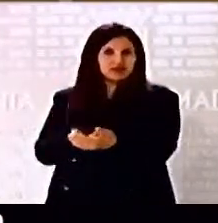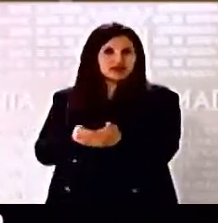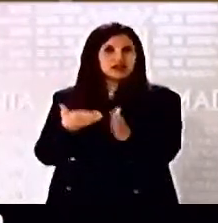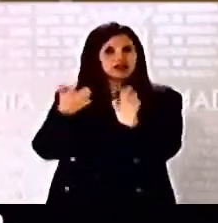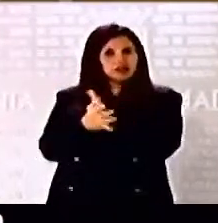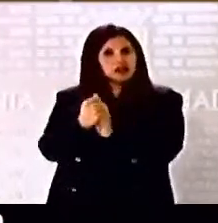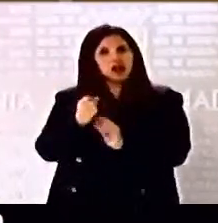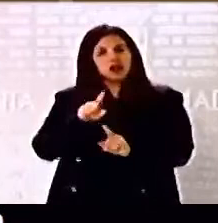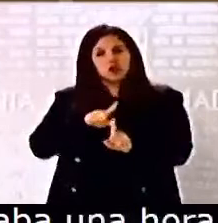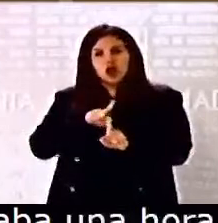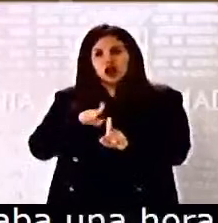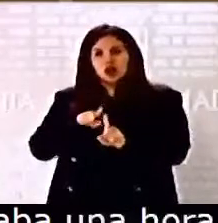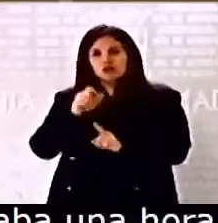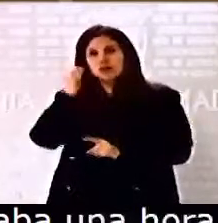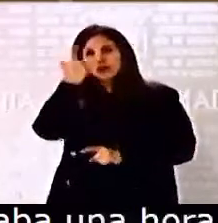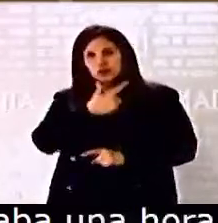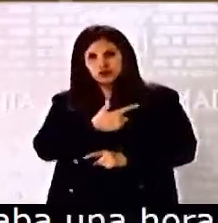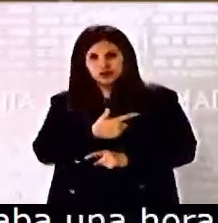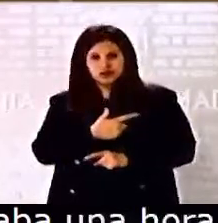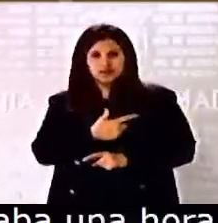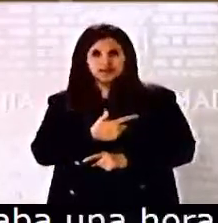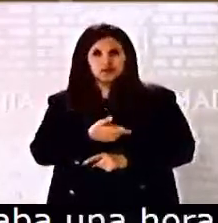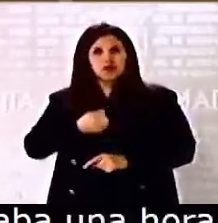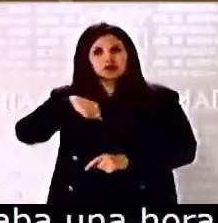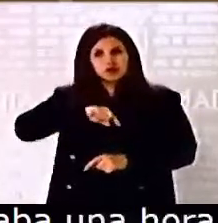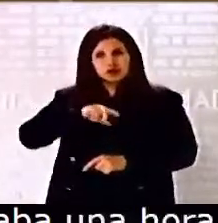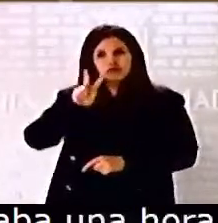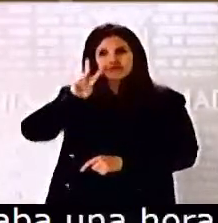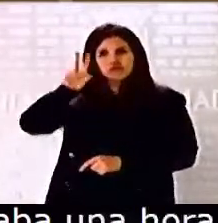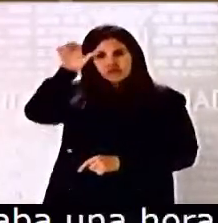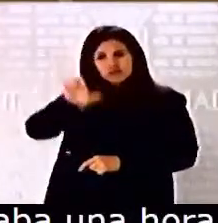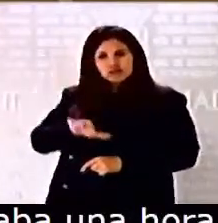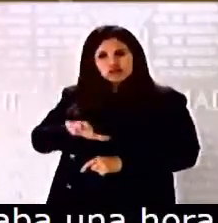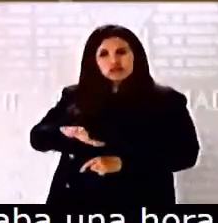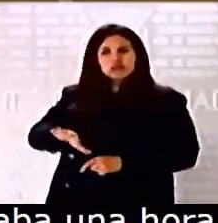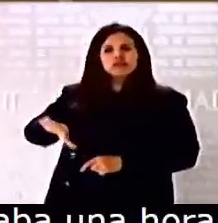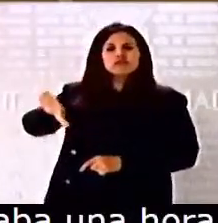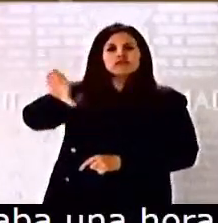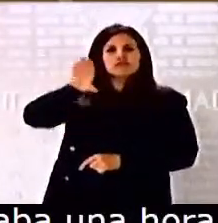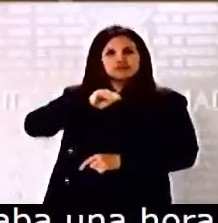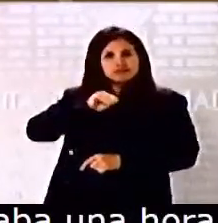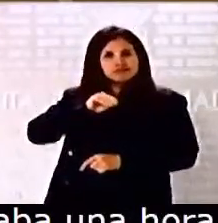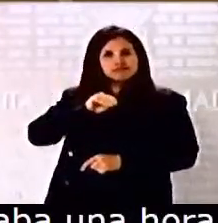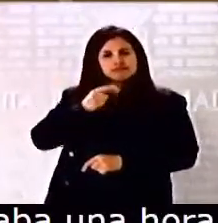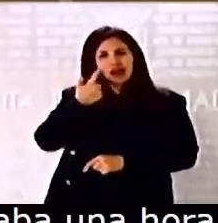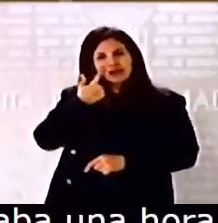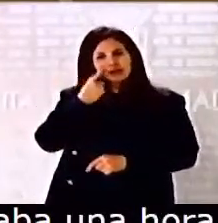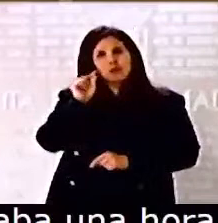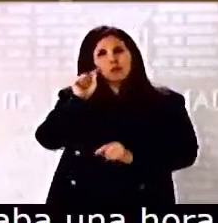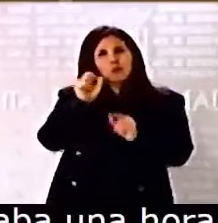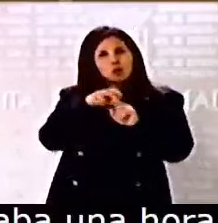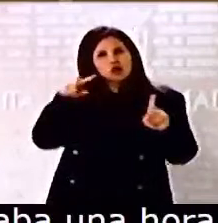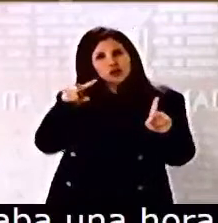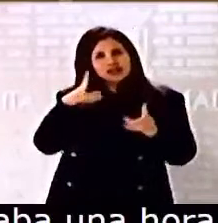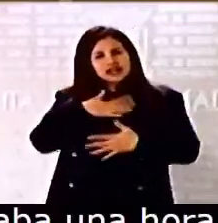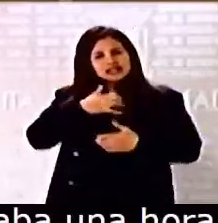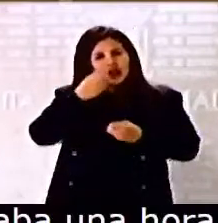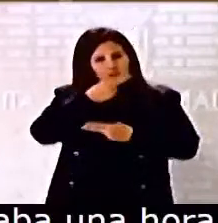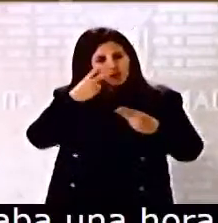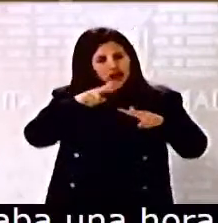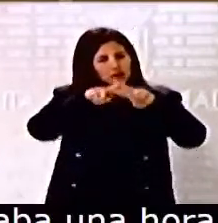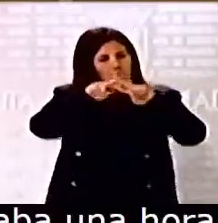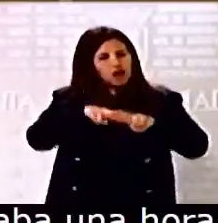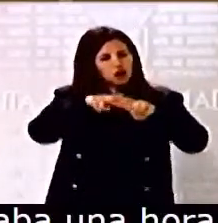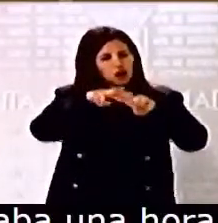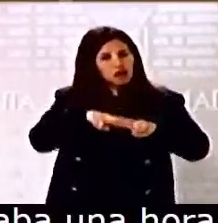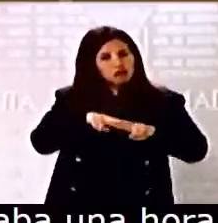ellos. Lo hemos entendido, lo hemos valorado desde el punto de vista de la salud pública. Parece que no hay